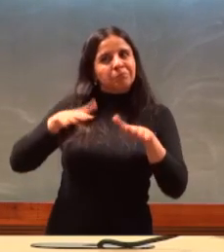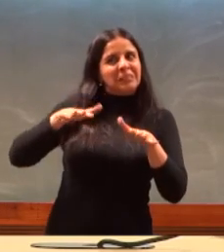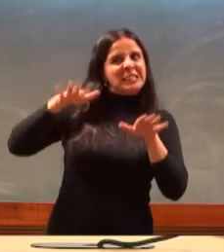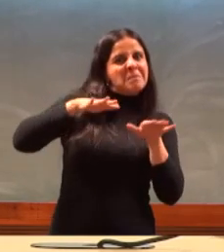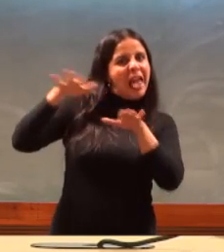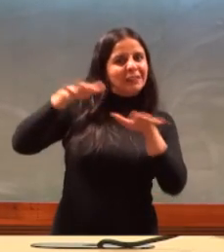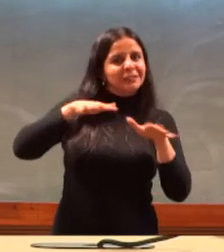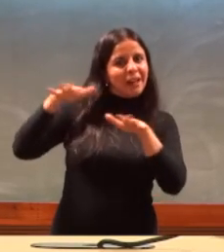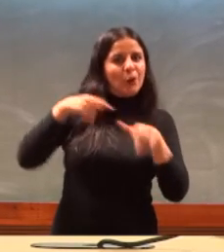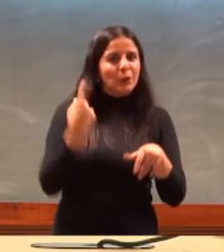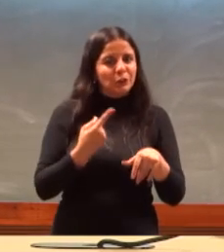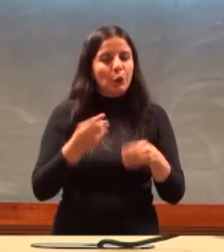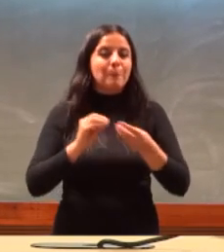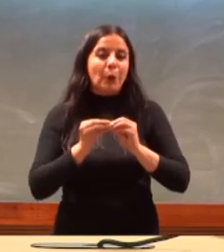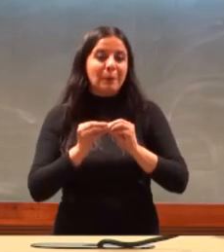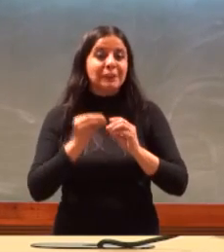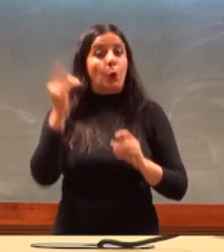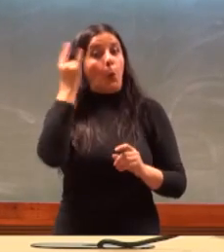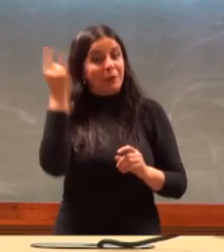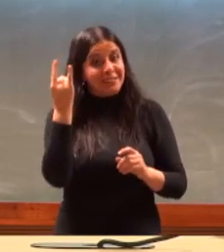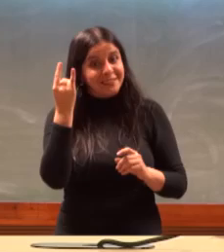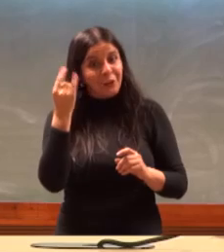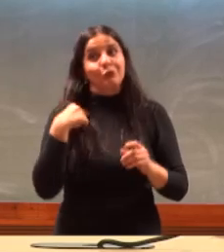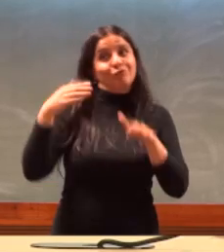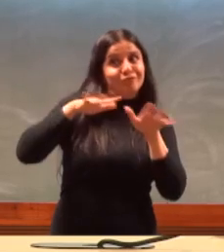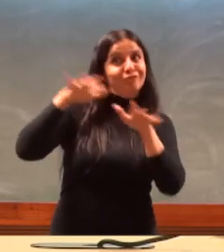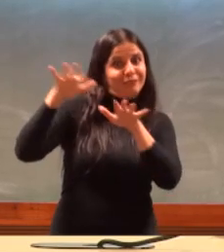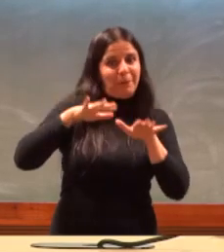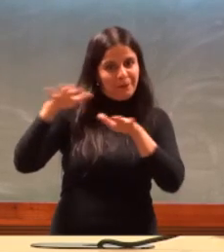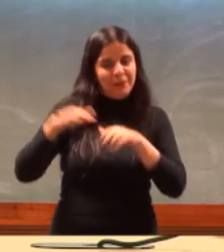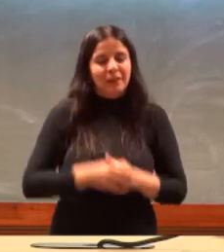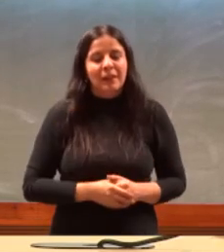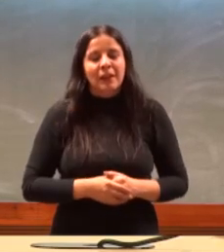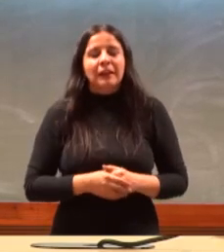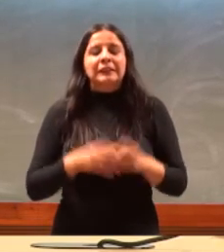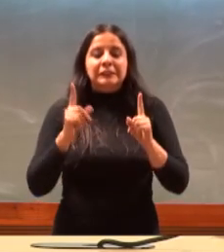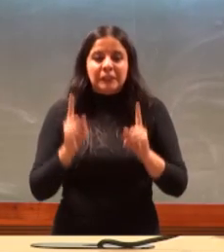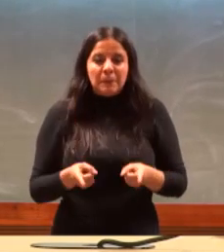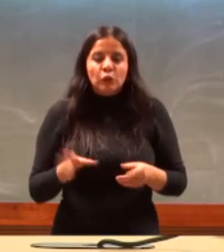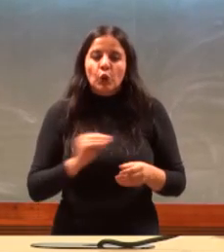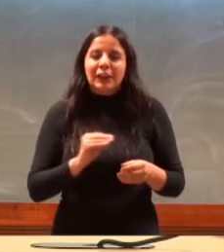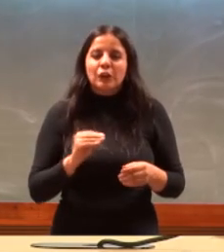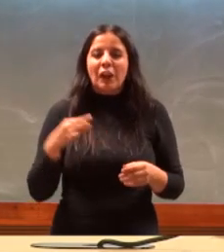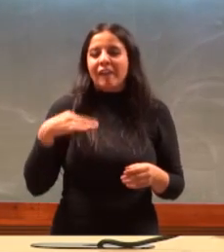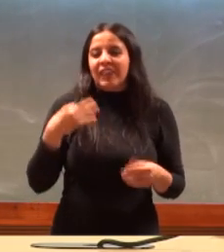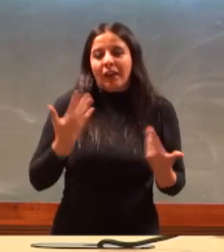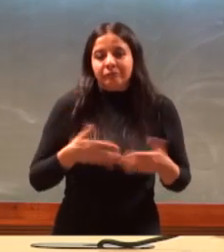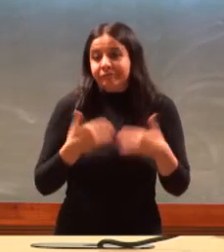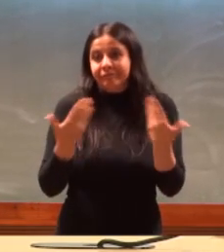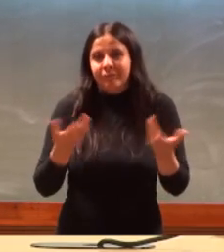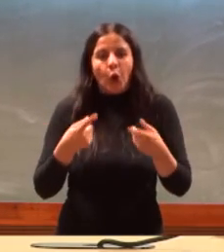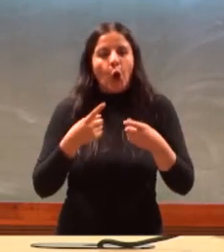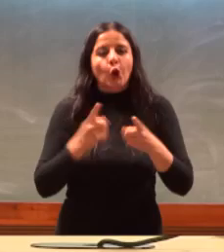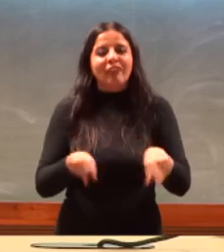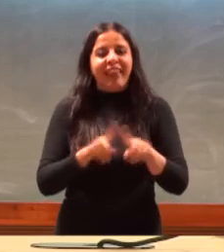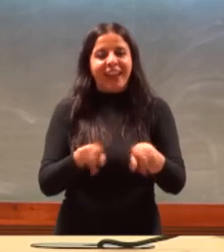problemas universitarios similares también hay otros aspectos que tienen que ver con la vida cotidiana de la facultad creemos que es importante que las escuelas cuenten con un